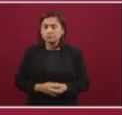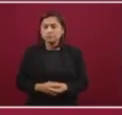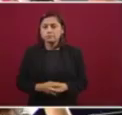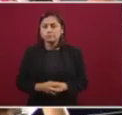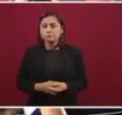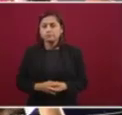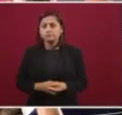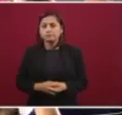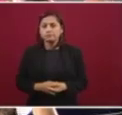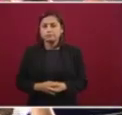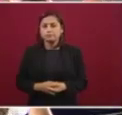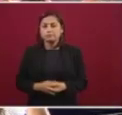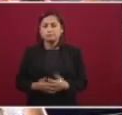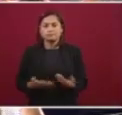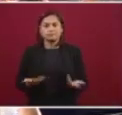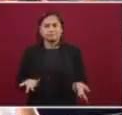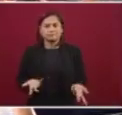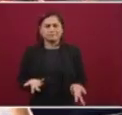¿Qué?